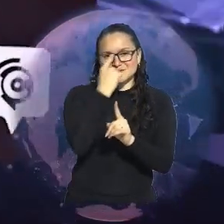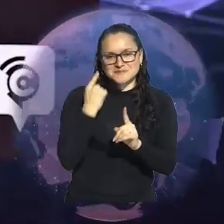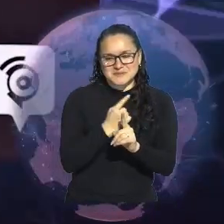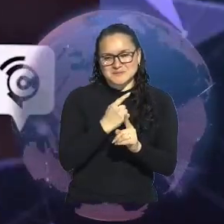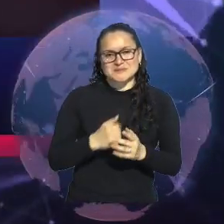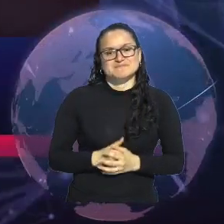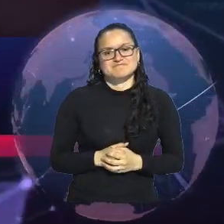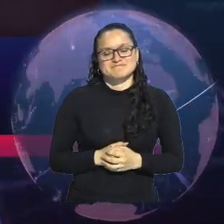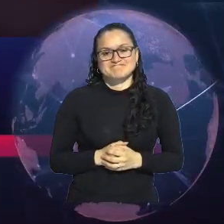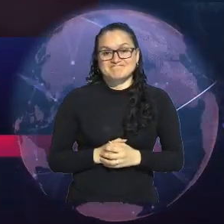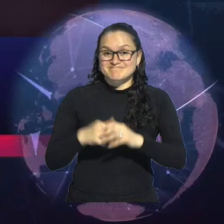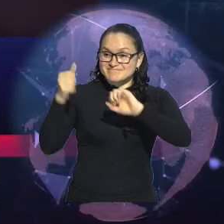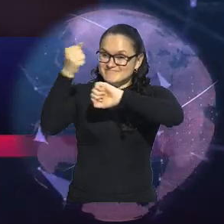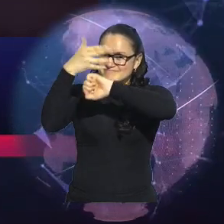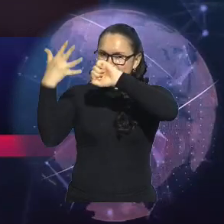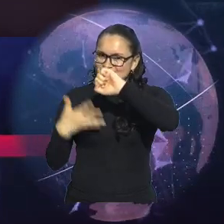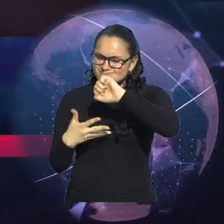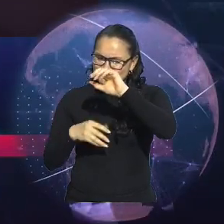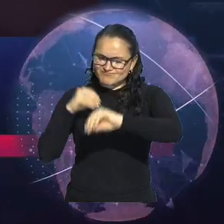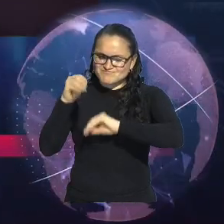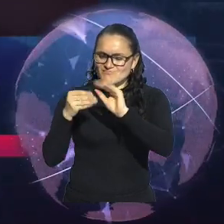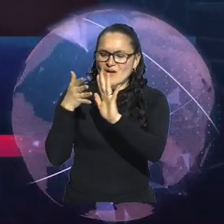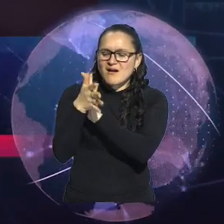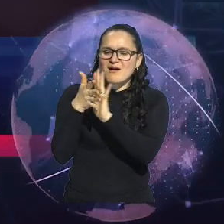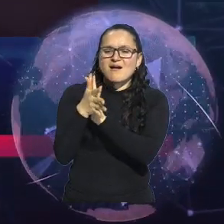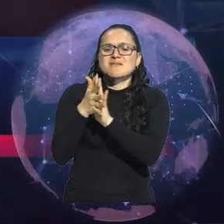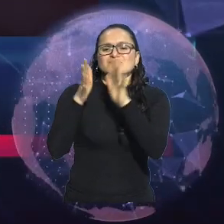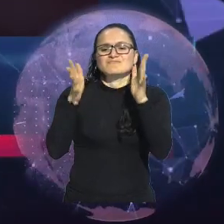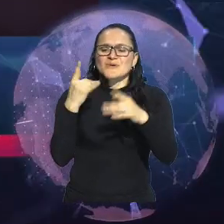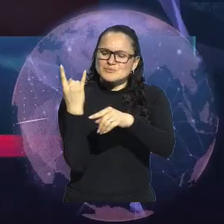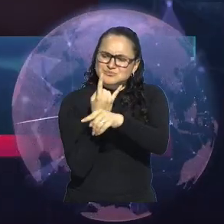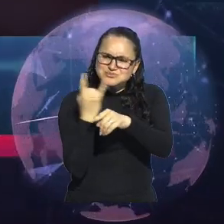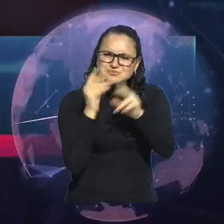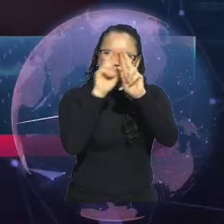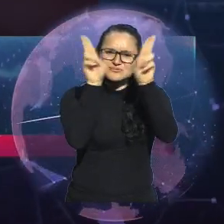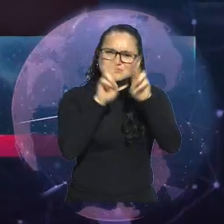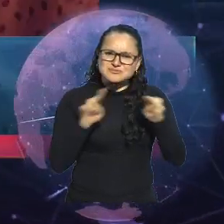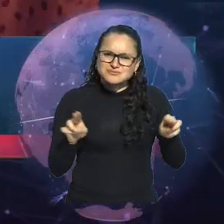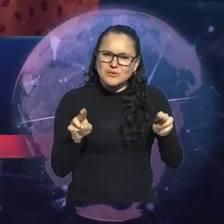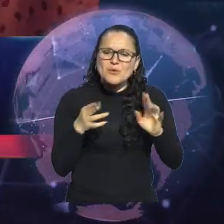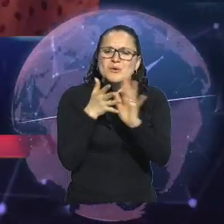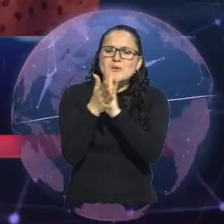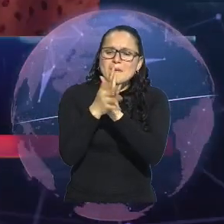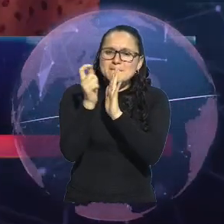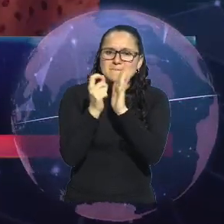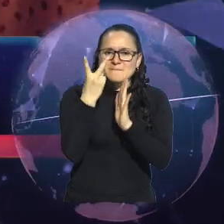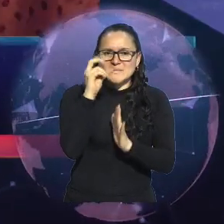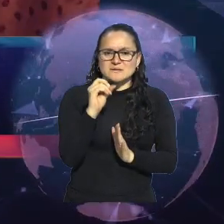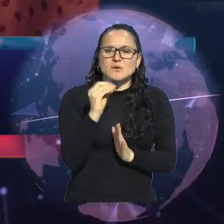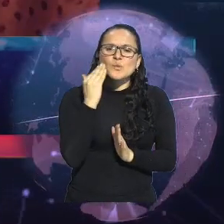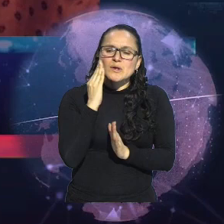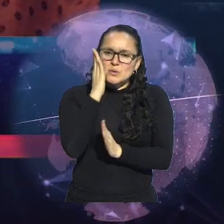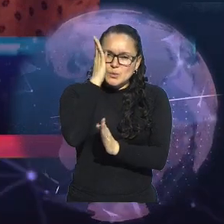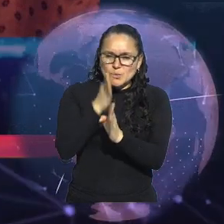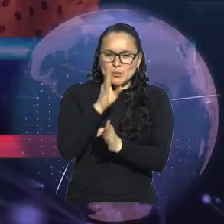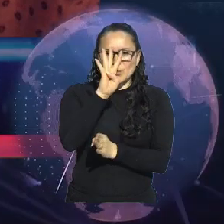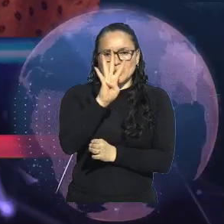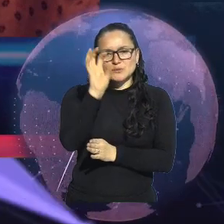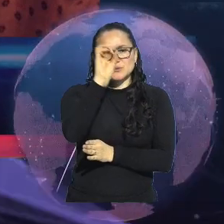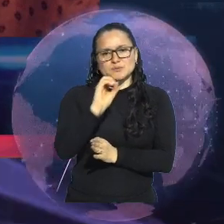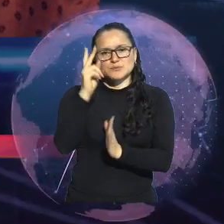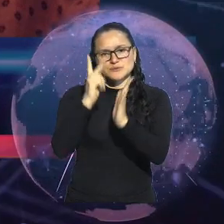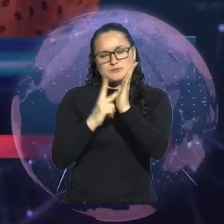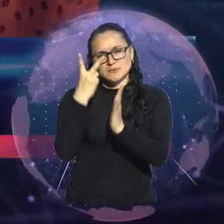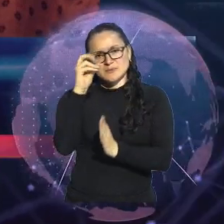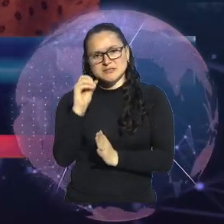crc publicó el reporte de tráfico de internet número 20 con corte al 4 de octubre de 2020 en el